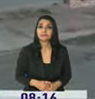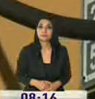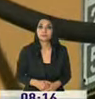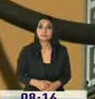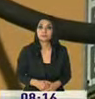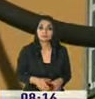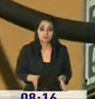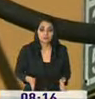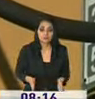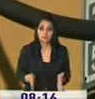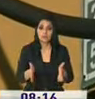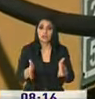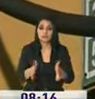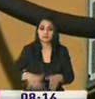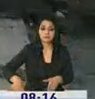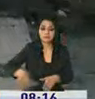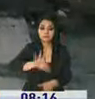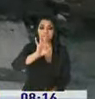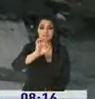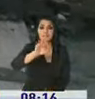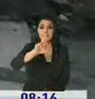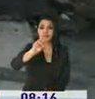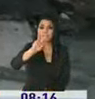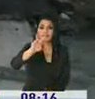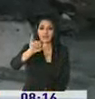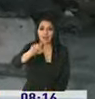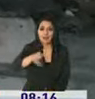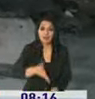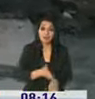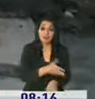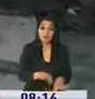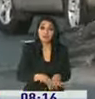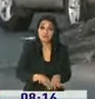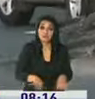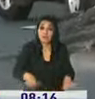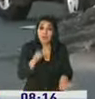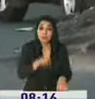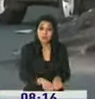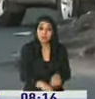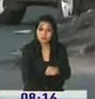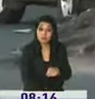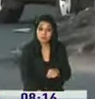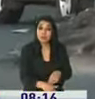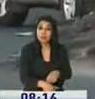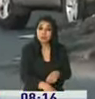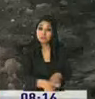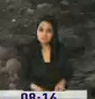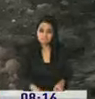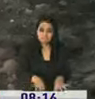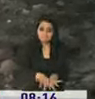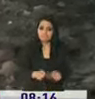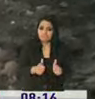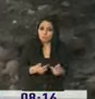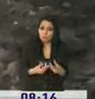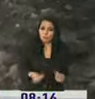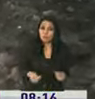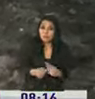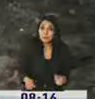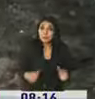esta calle ubicada en la ferroviaria luego de un trabajo de reparación de tuberías. Los moradores dicen que el enorme hueco está